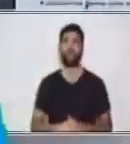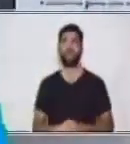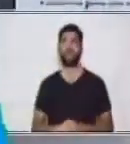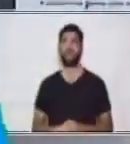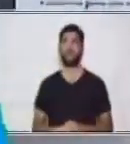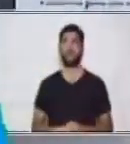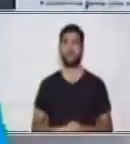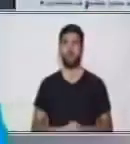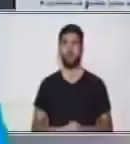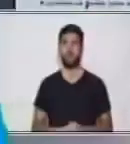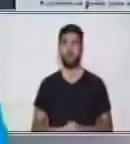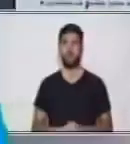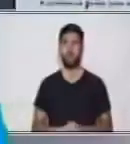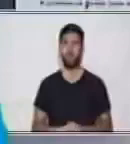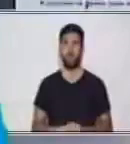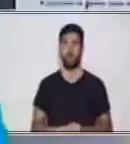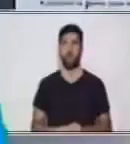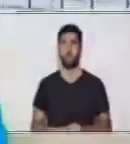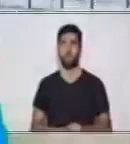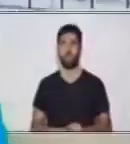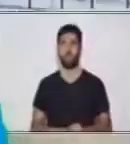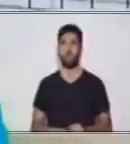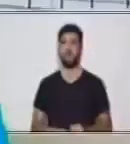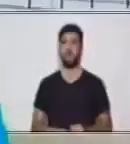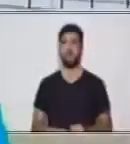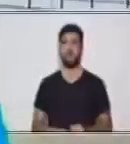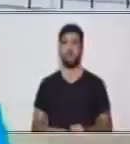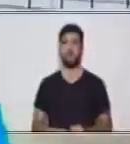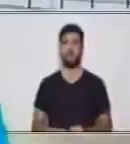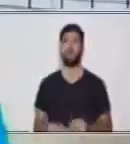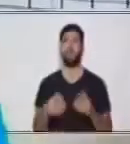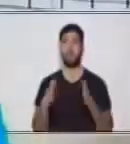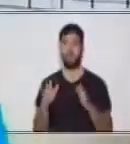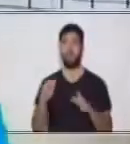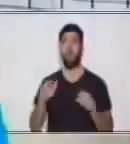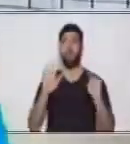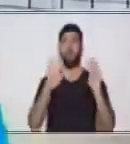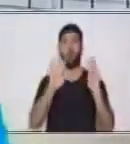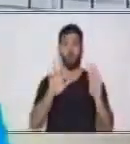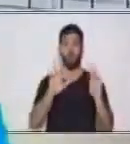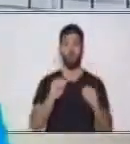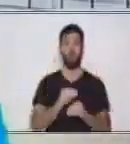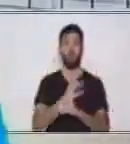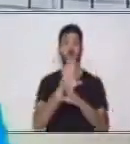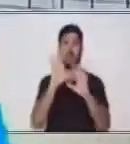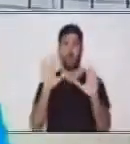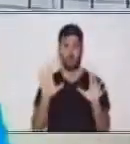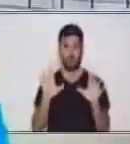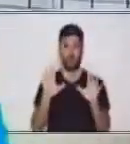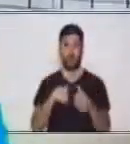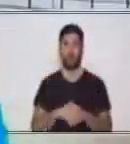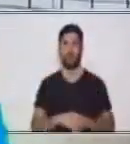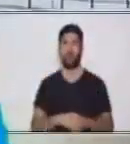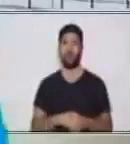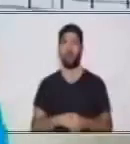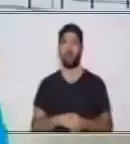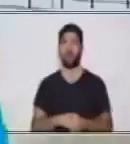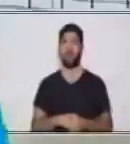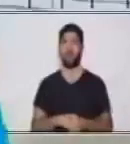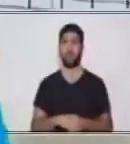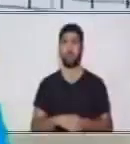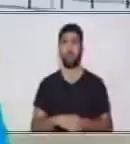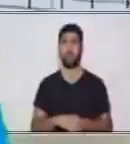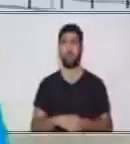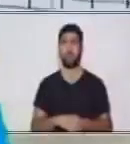más que el anterior. A las 8 de la mañana la temperatura estuvo a 17